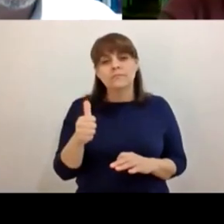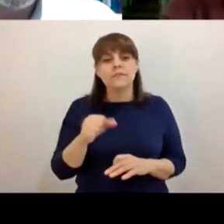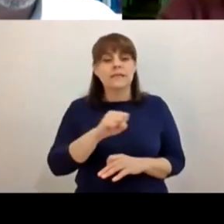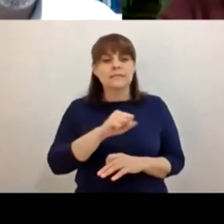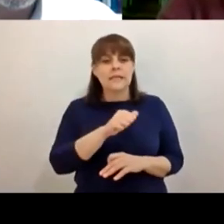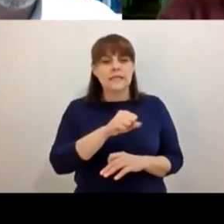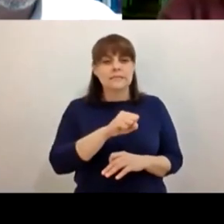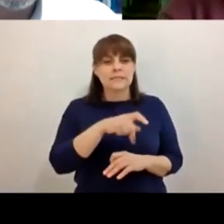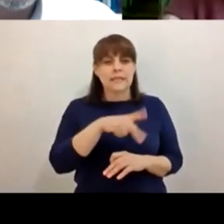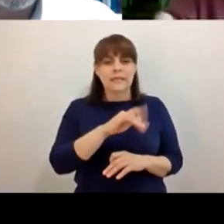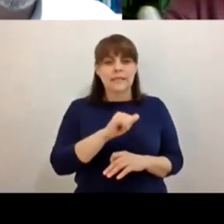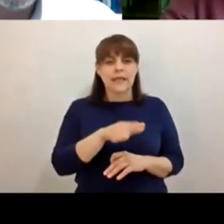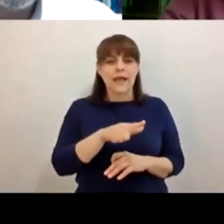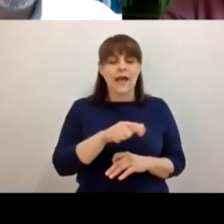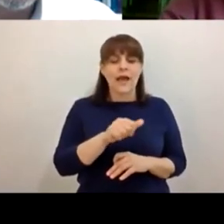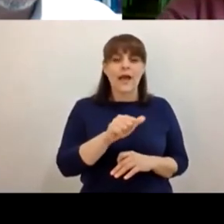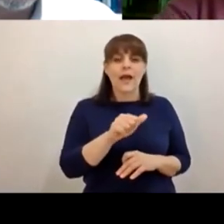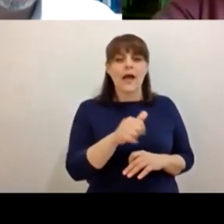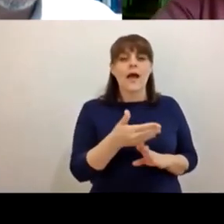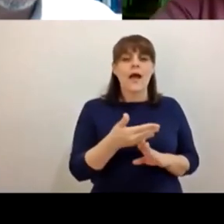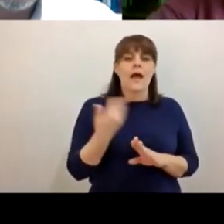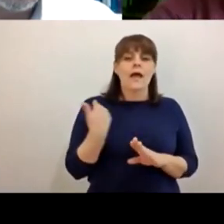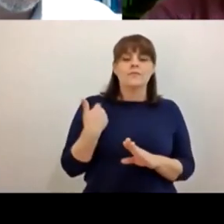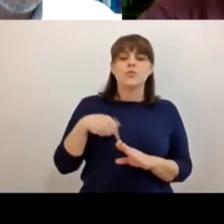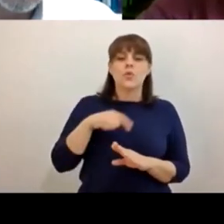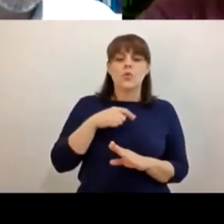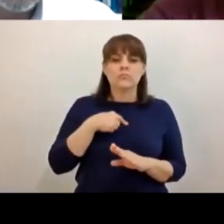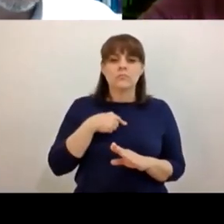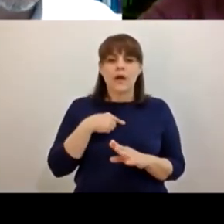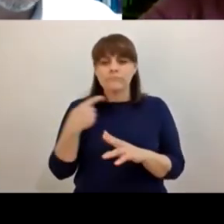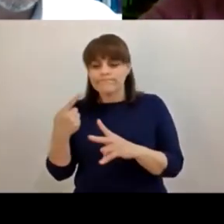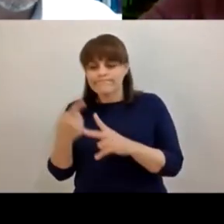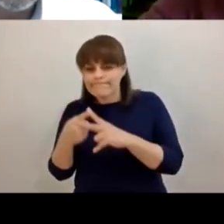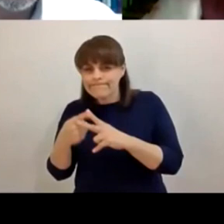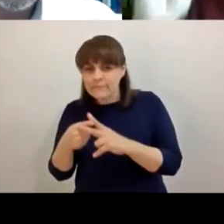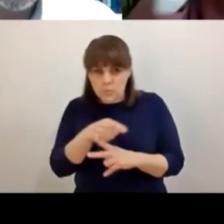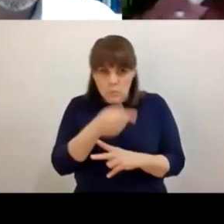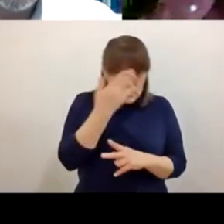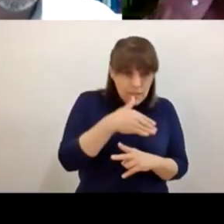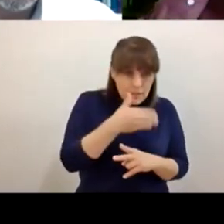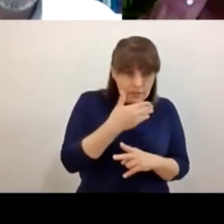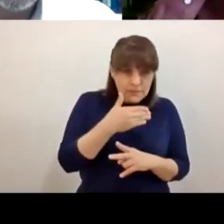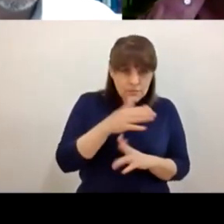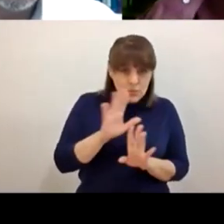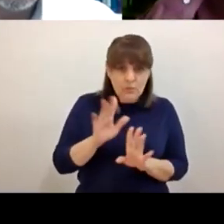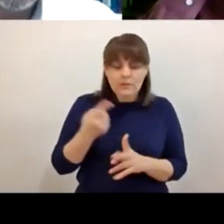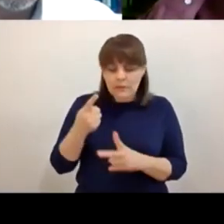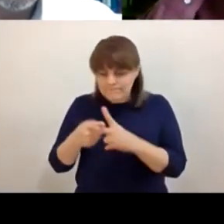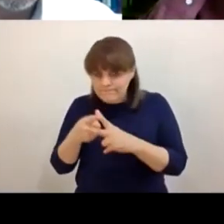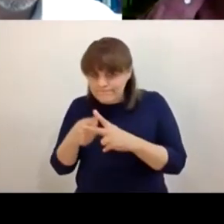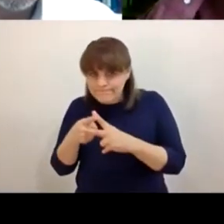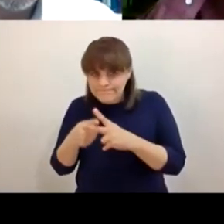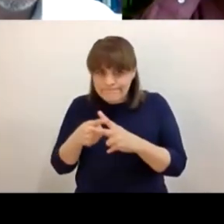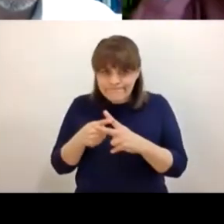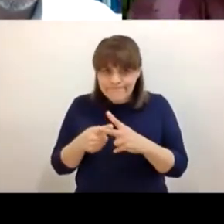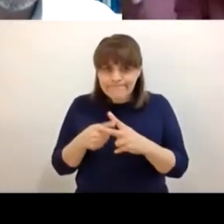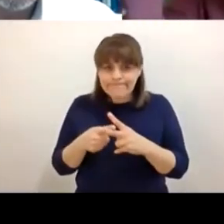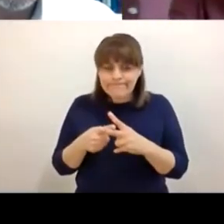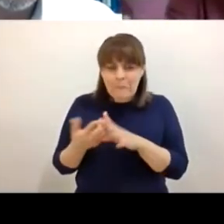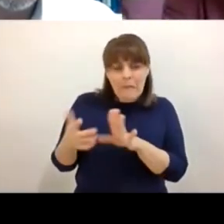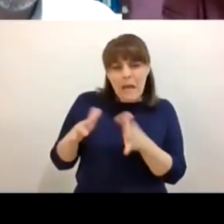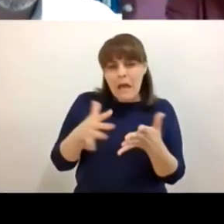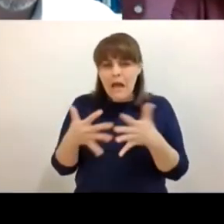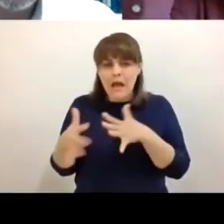esto, pero por ahí hicimos algún cálculo más o menos a vuelo de pájaro, no tiene todo el rigor metodológico, pero